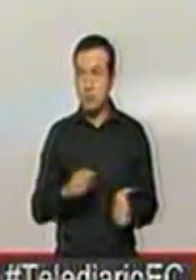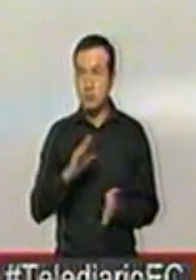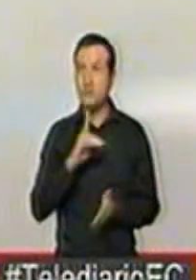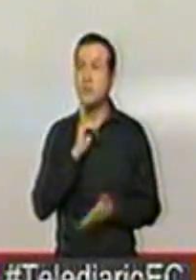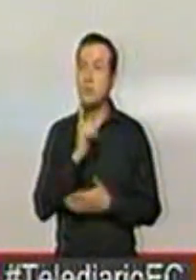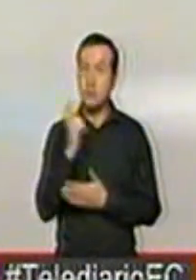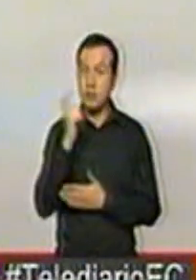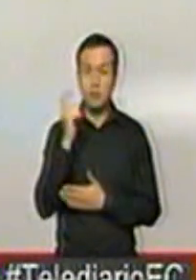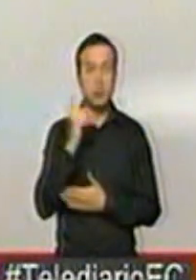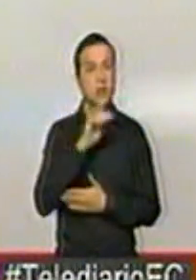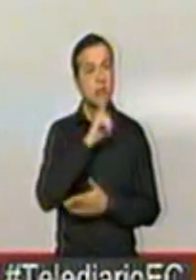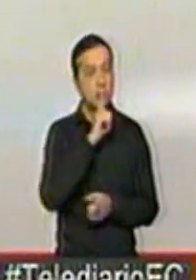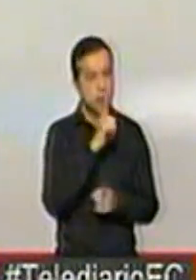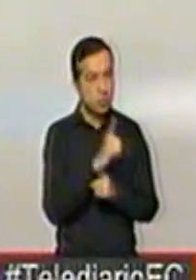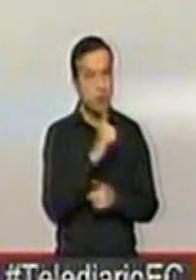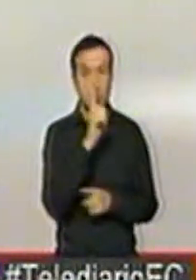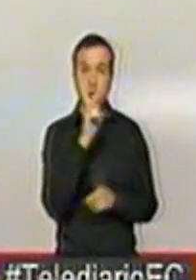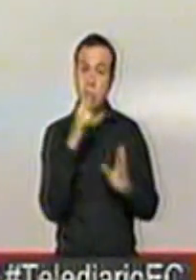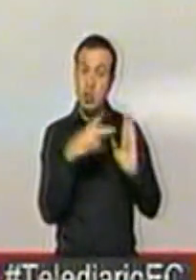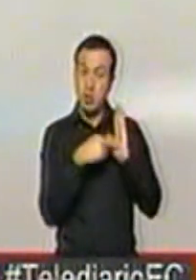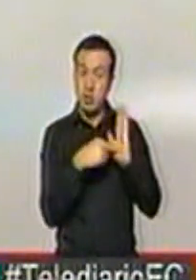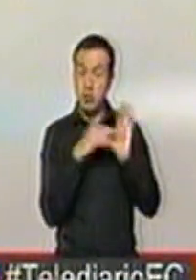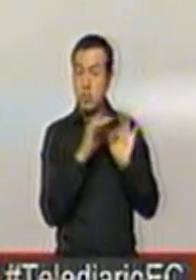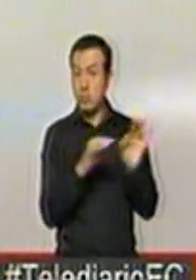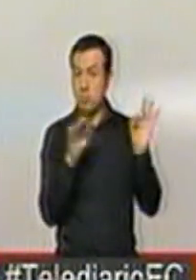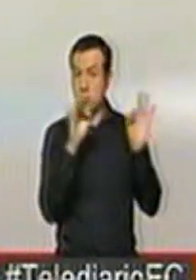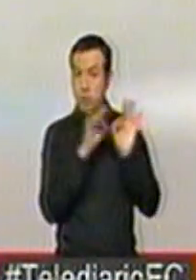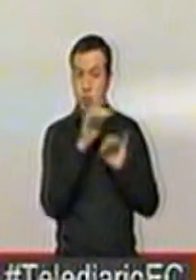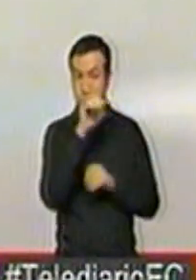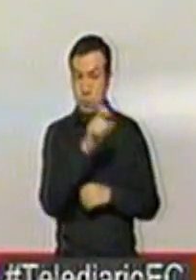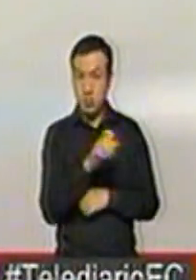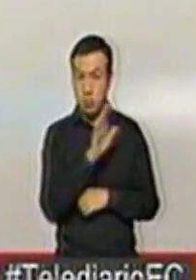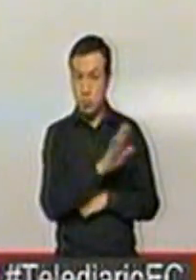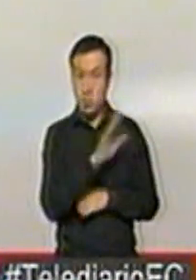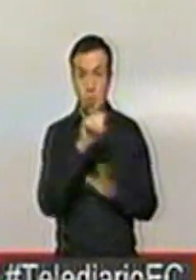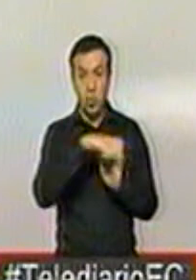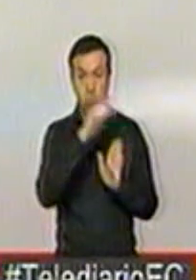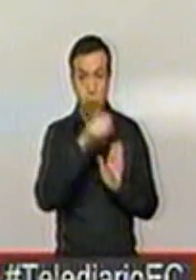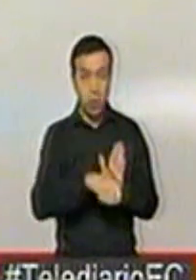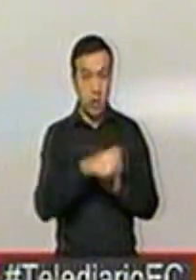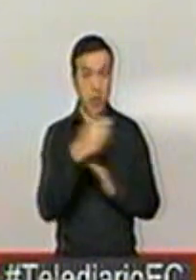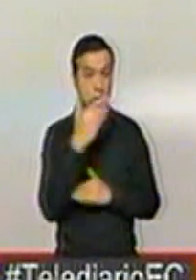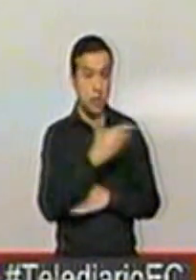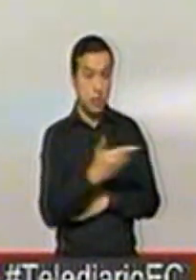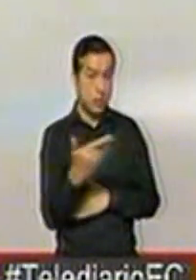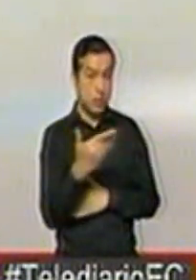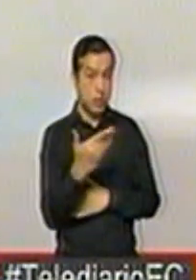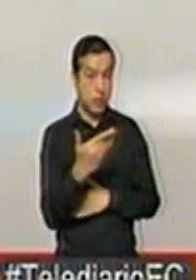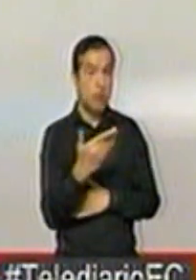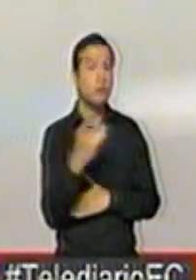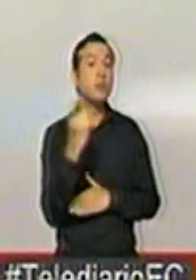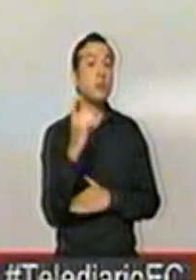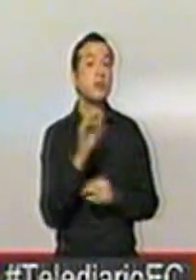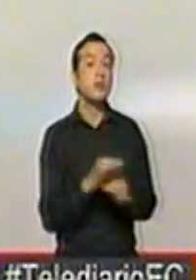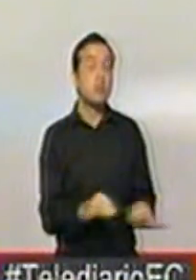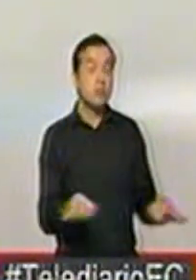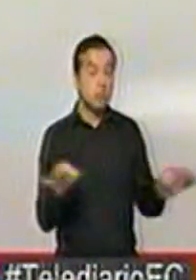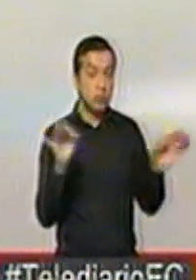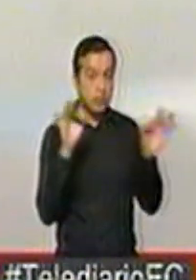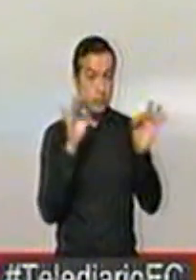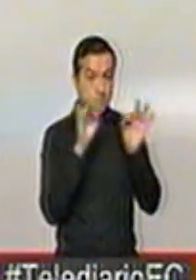eso es lo que le decía uno de los éxitos básicos que debe tener un juez de una jueza un juez de una compuesta es